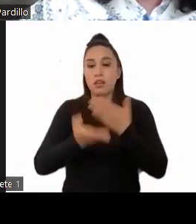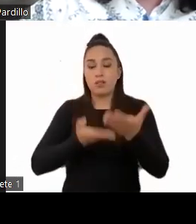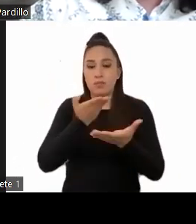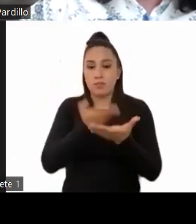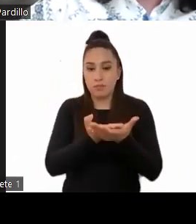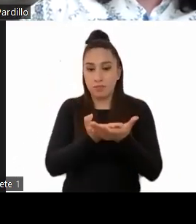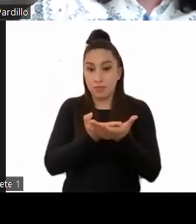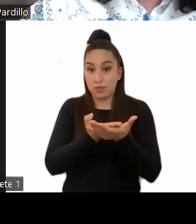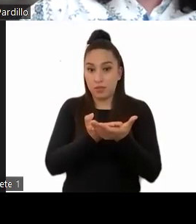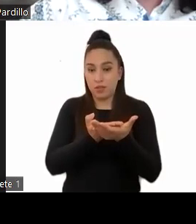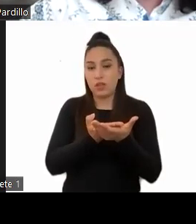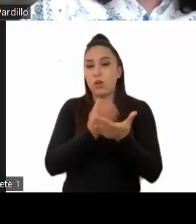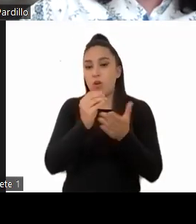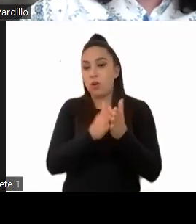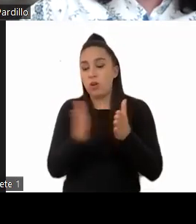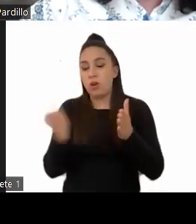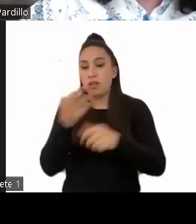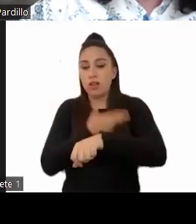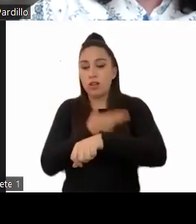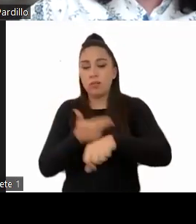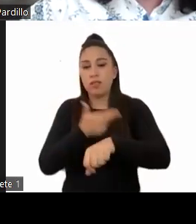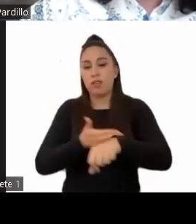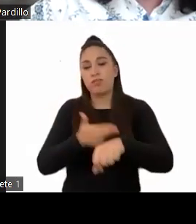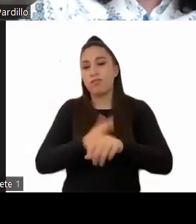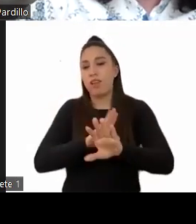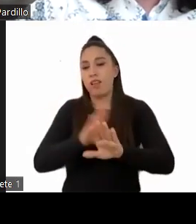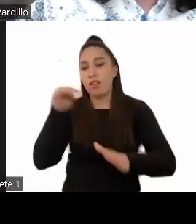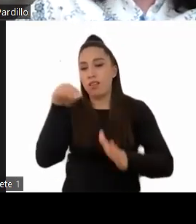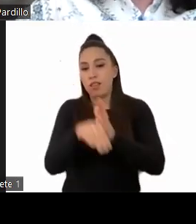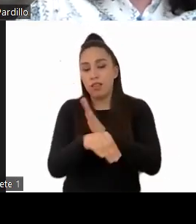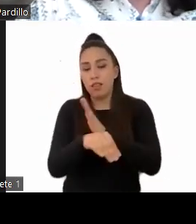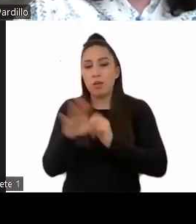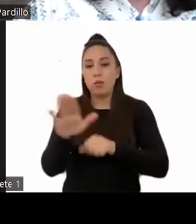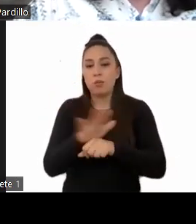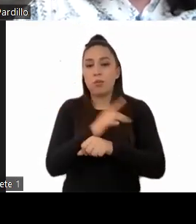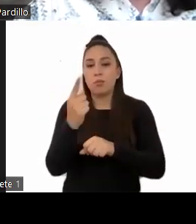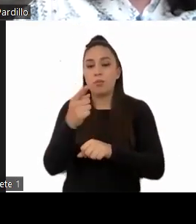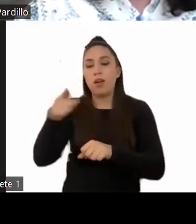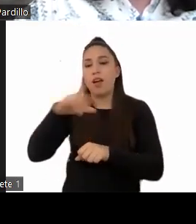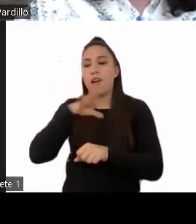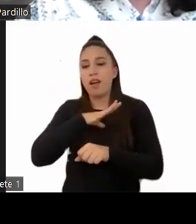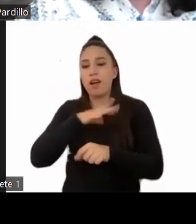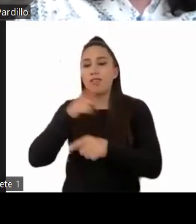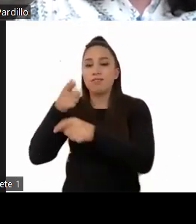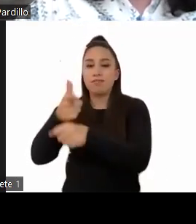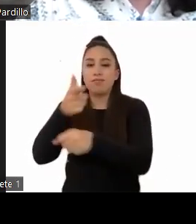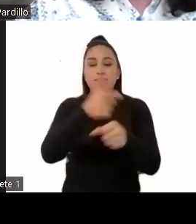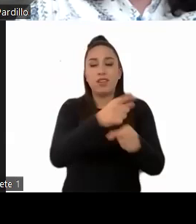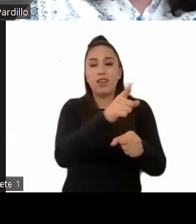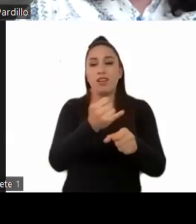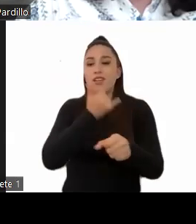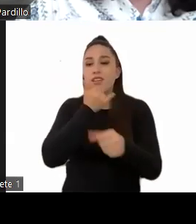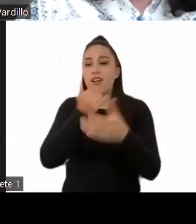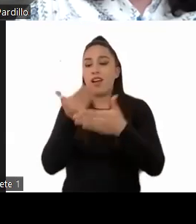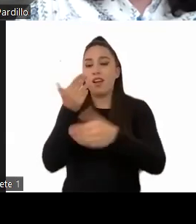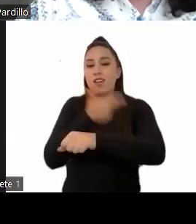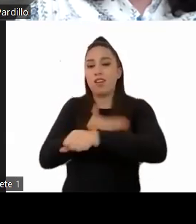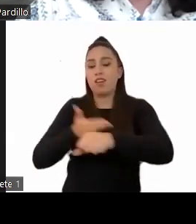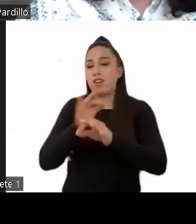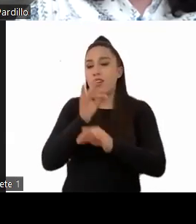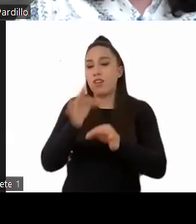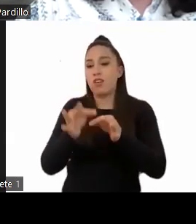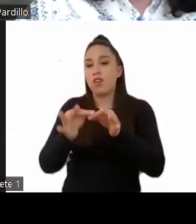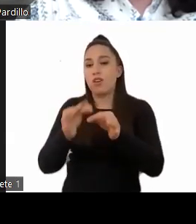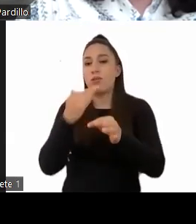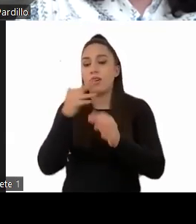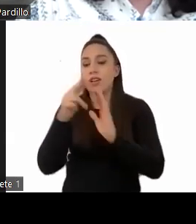o el propio proceso, ya que se vería con algunas particularidades que pueden ser controvertidas y materia de